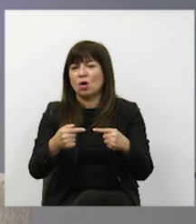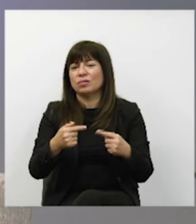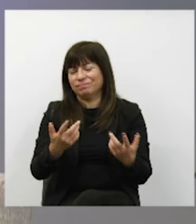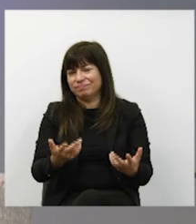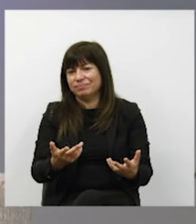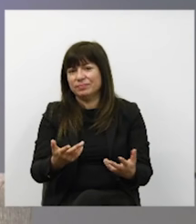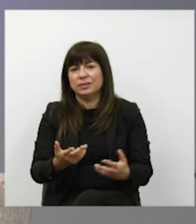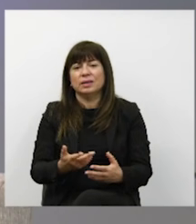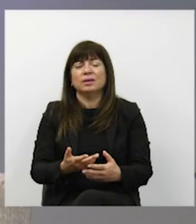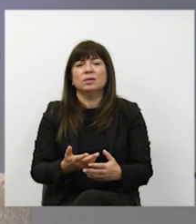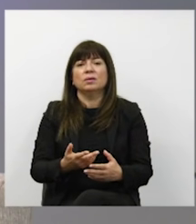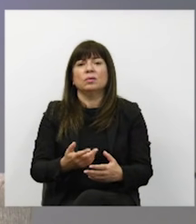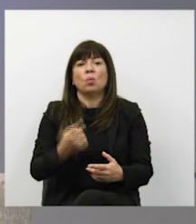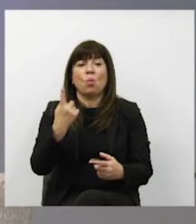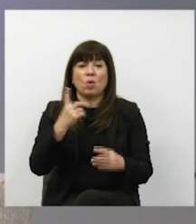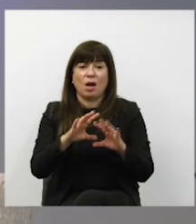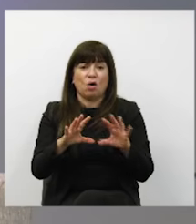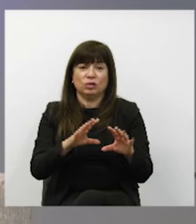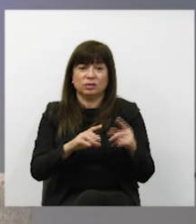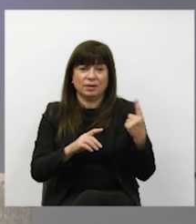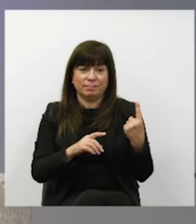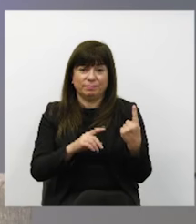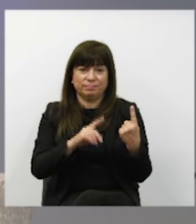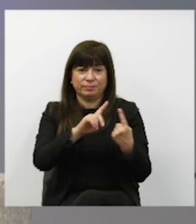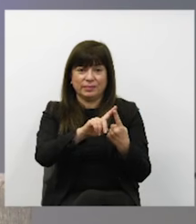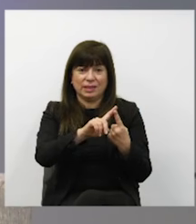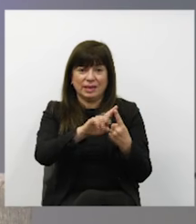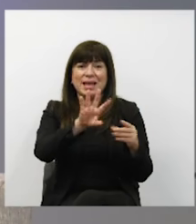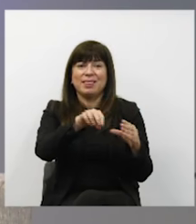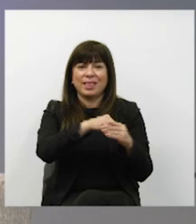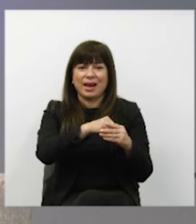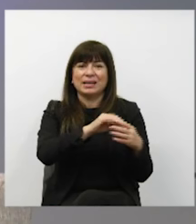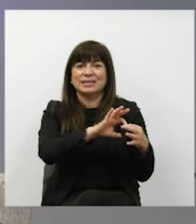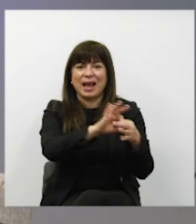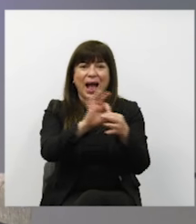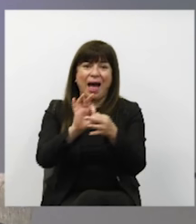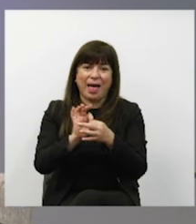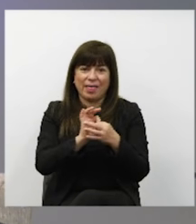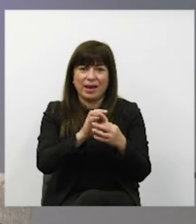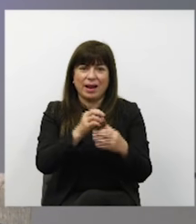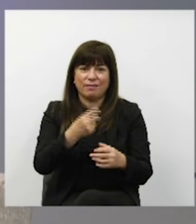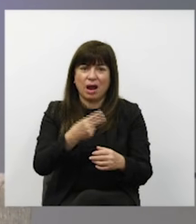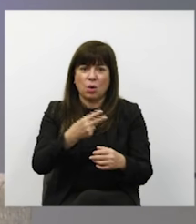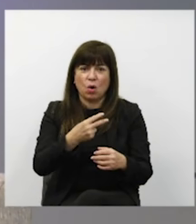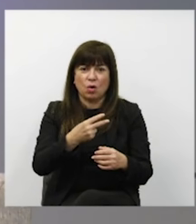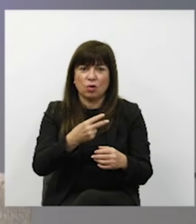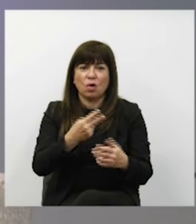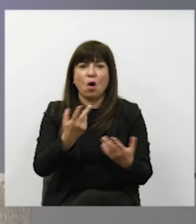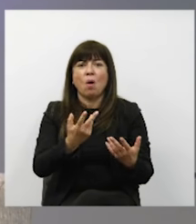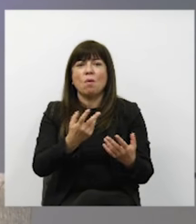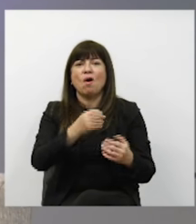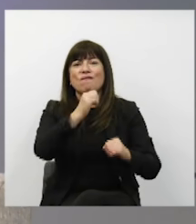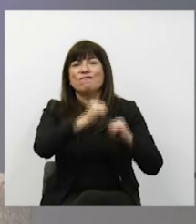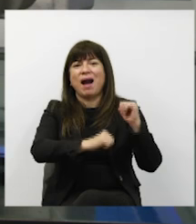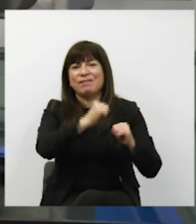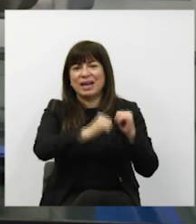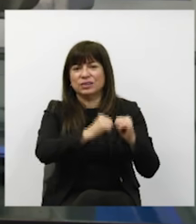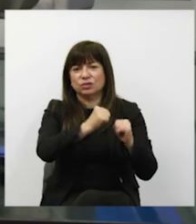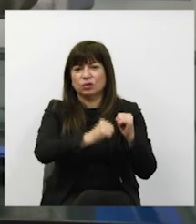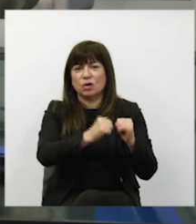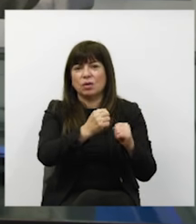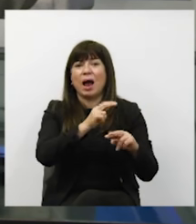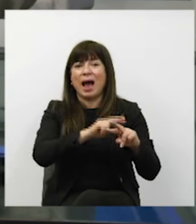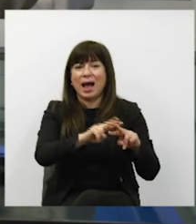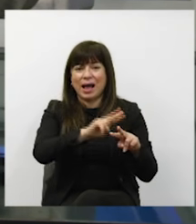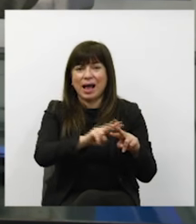valor. Una cosa, ¿no es cierto?, es integrarse a estas cadenas de valor a través de la fabricación, ya sea de tractores, que no es el